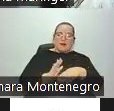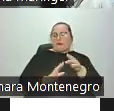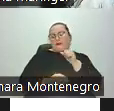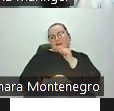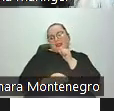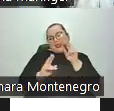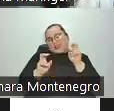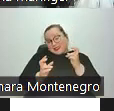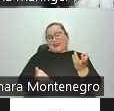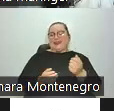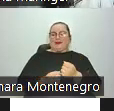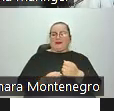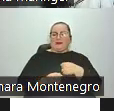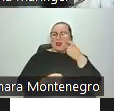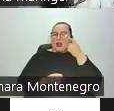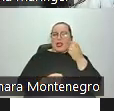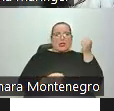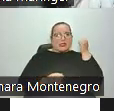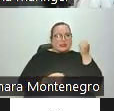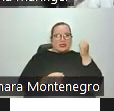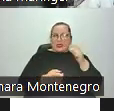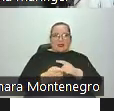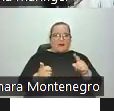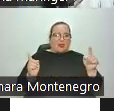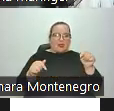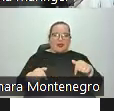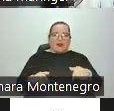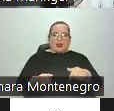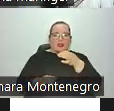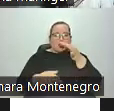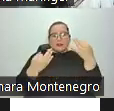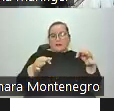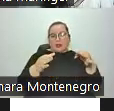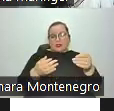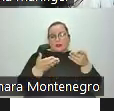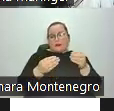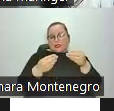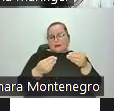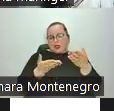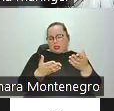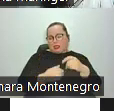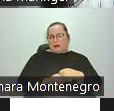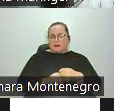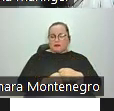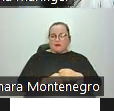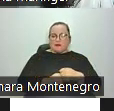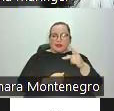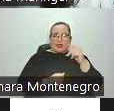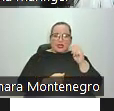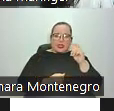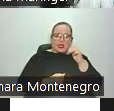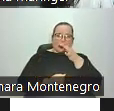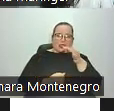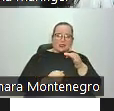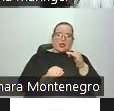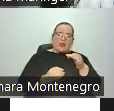comillas. Todo lo que creí ayer ya no es así. Qué maravilloso. Y te felicito por esa flexibilidad, Carla. Catherine habla del vaso medio